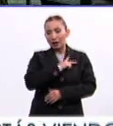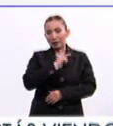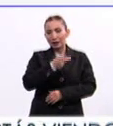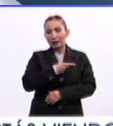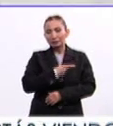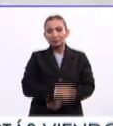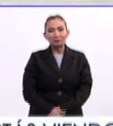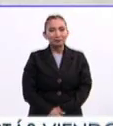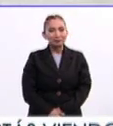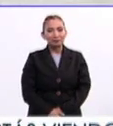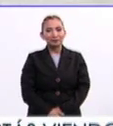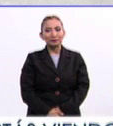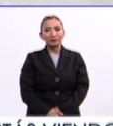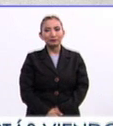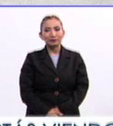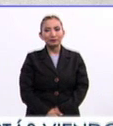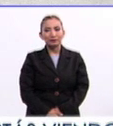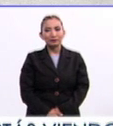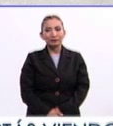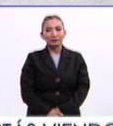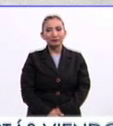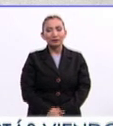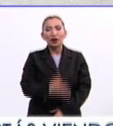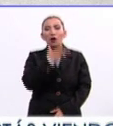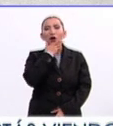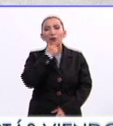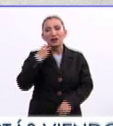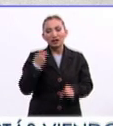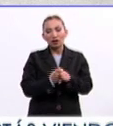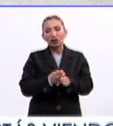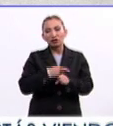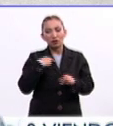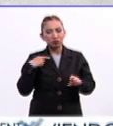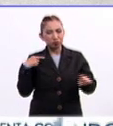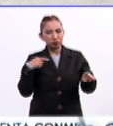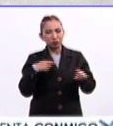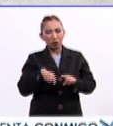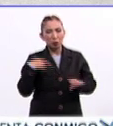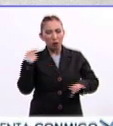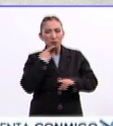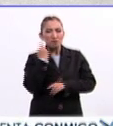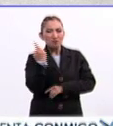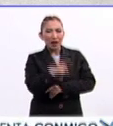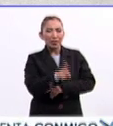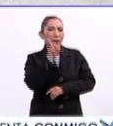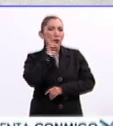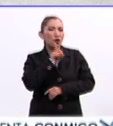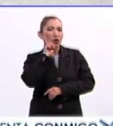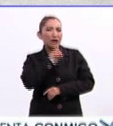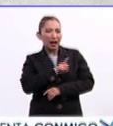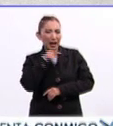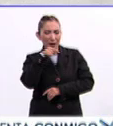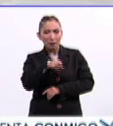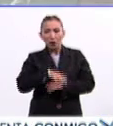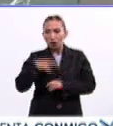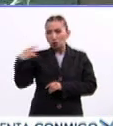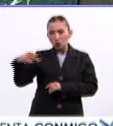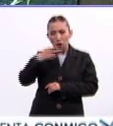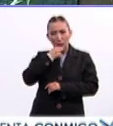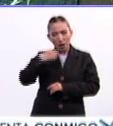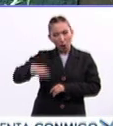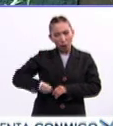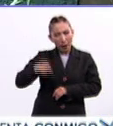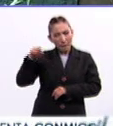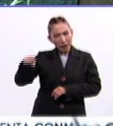Patria. Hombres necios que acusáis a la mujer sin razón, sin ver que sois la ocasión de lo mismo que culpáis. Es